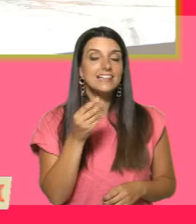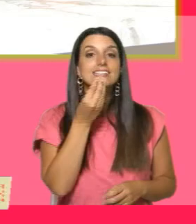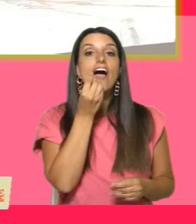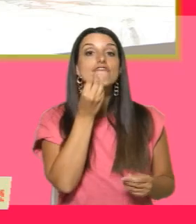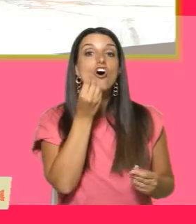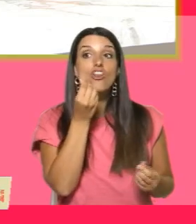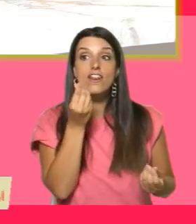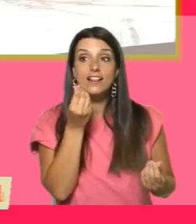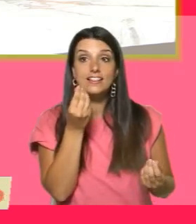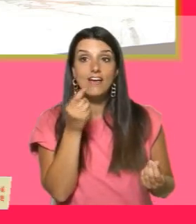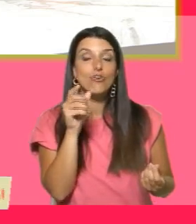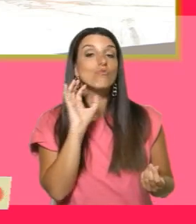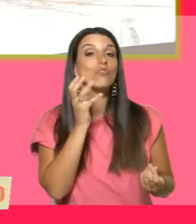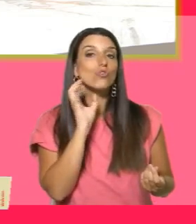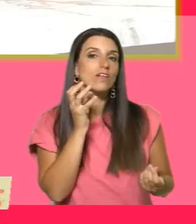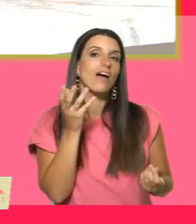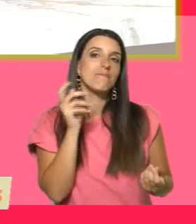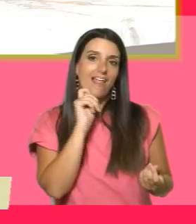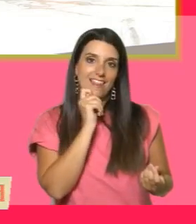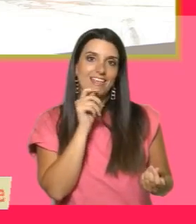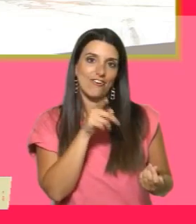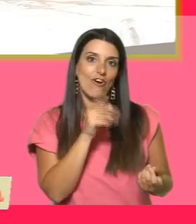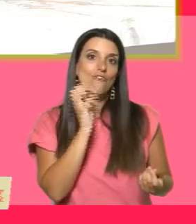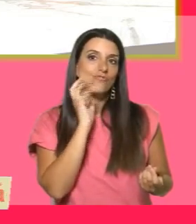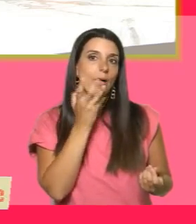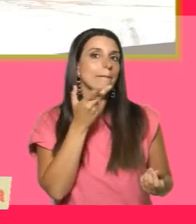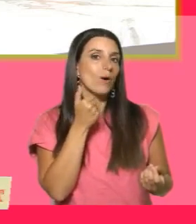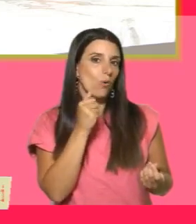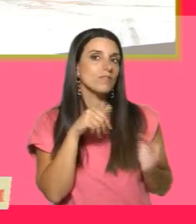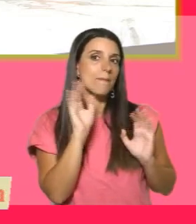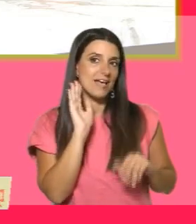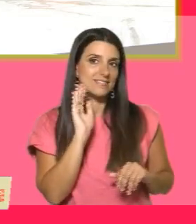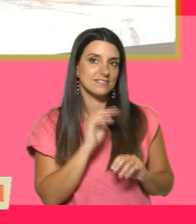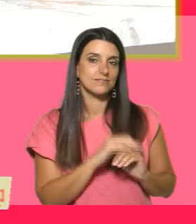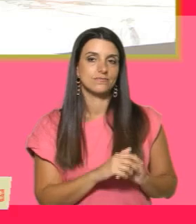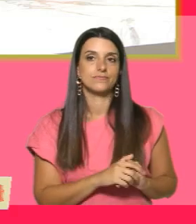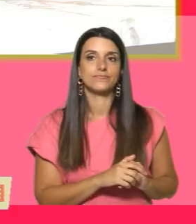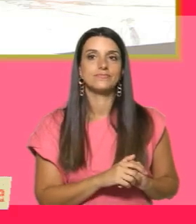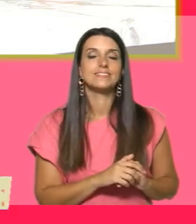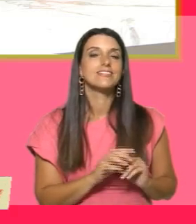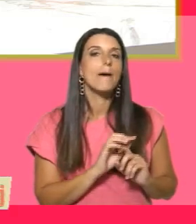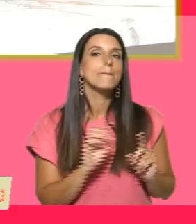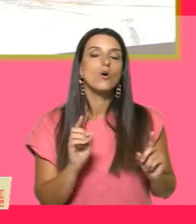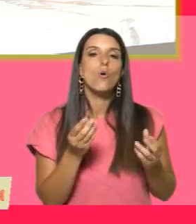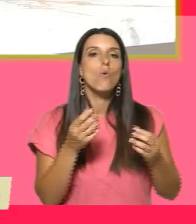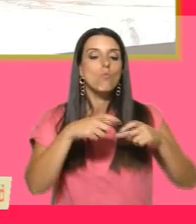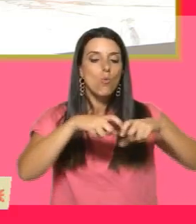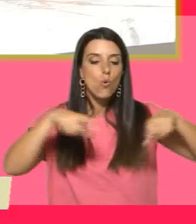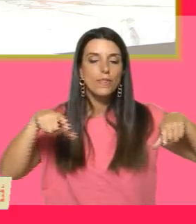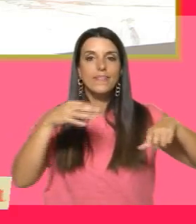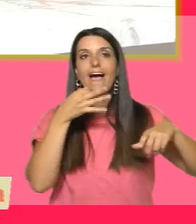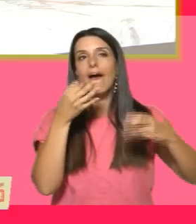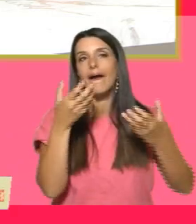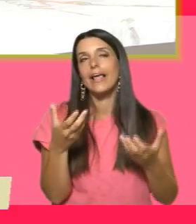sabor que vos encontrás con esta fruta es como mucho más rico. A mí me gusta más. Tampoco hagas un budín que digas, ay, yo lo quiero